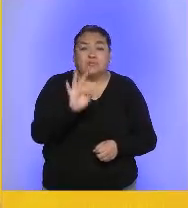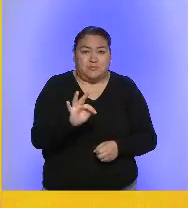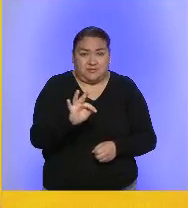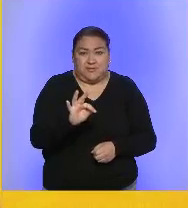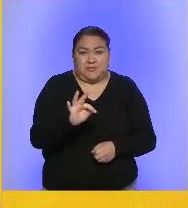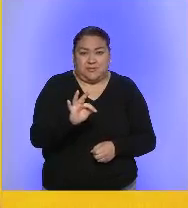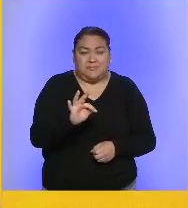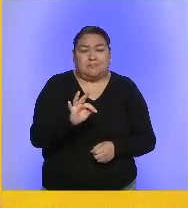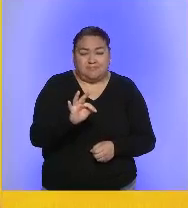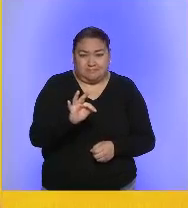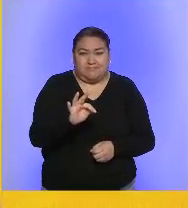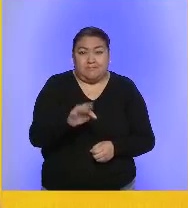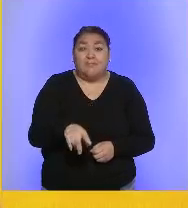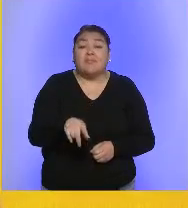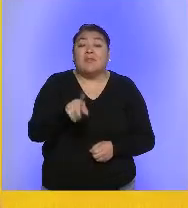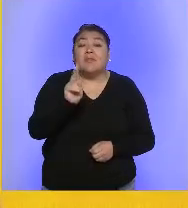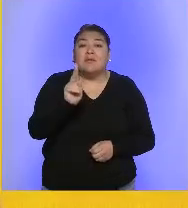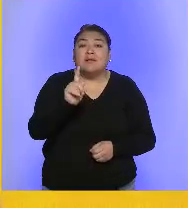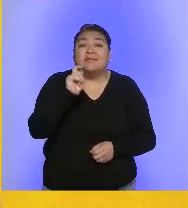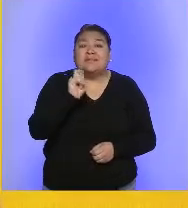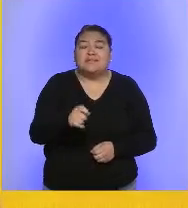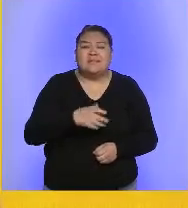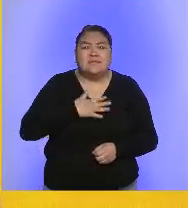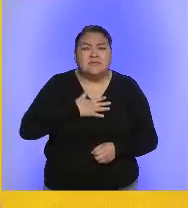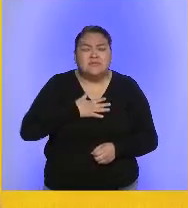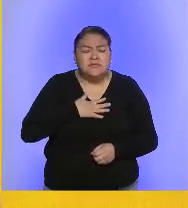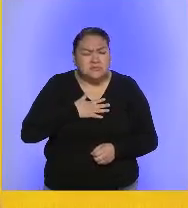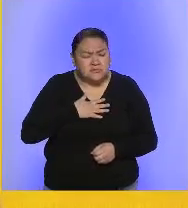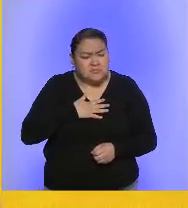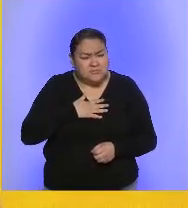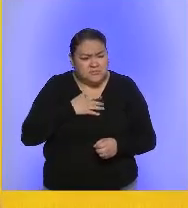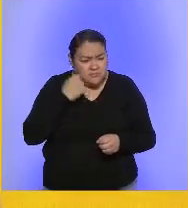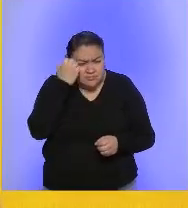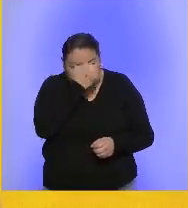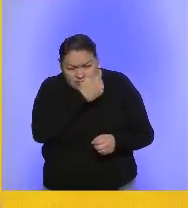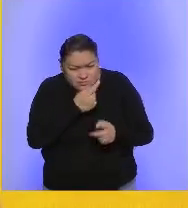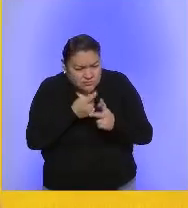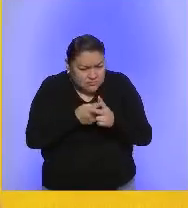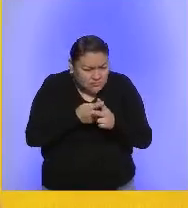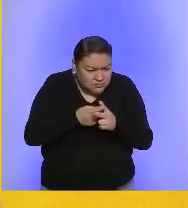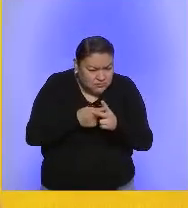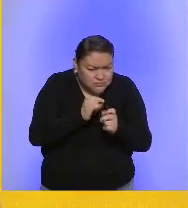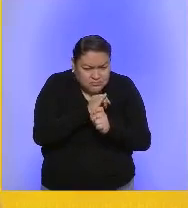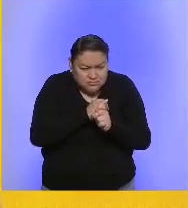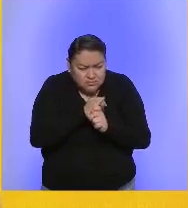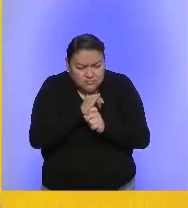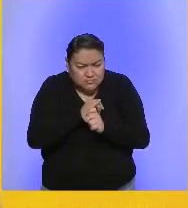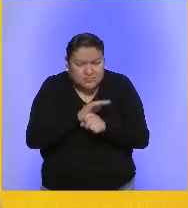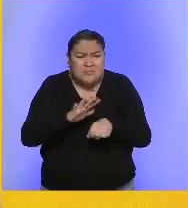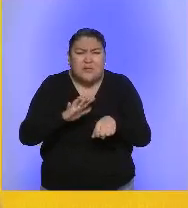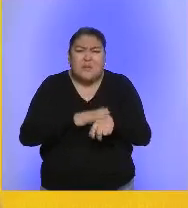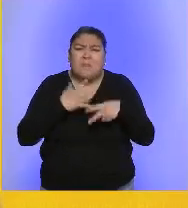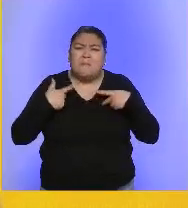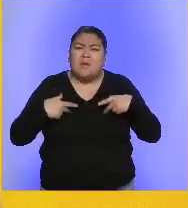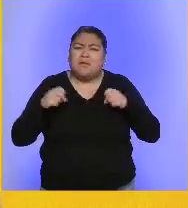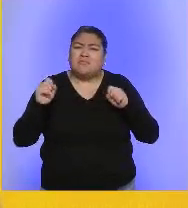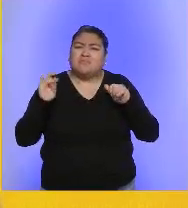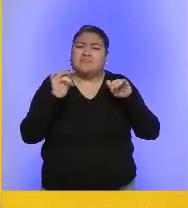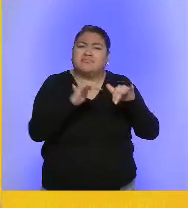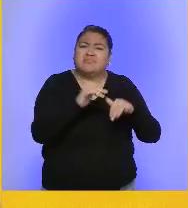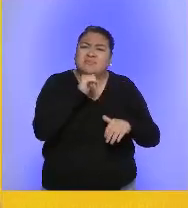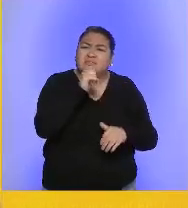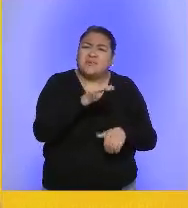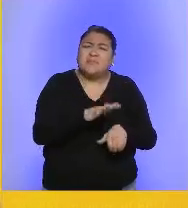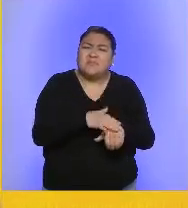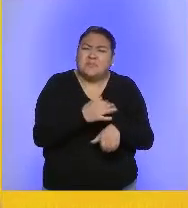que yo encuentro o que creo justifica esa baja participación fue el hecho de que estaba